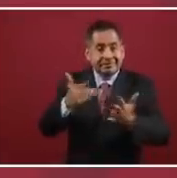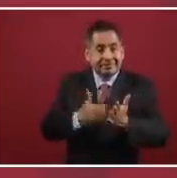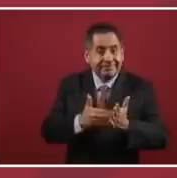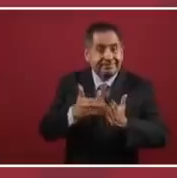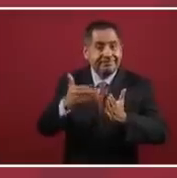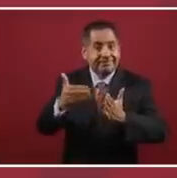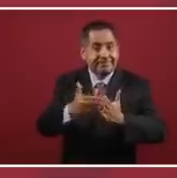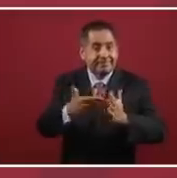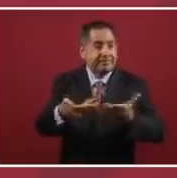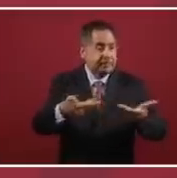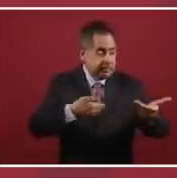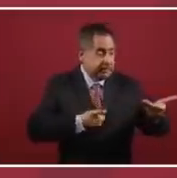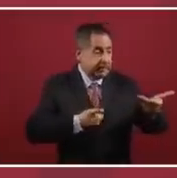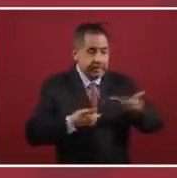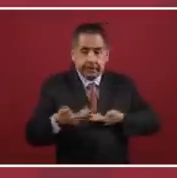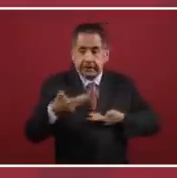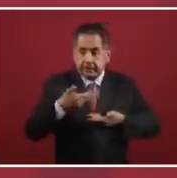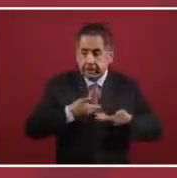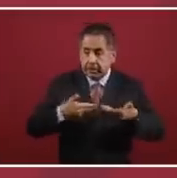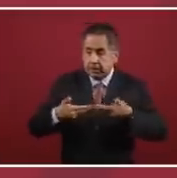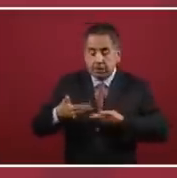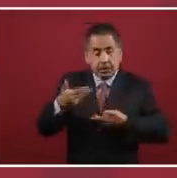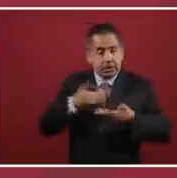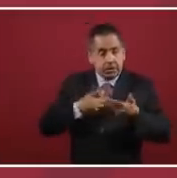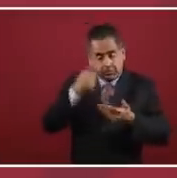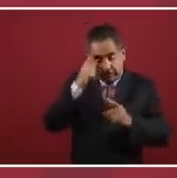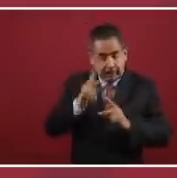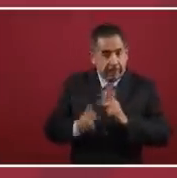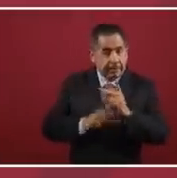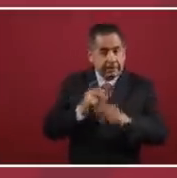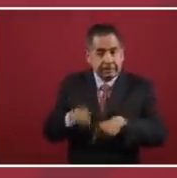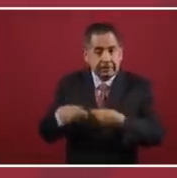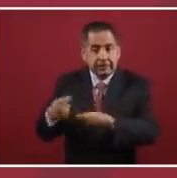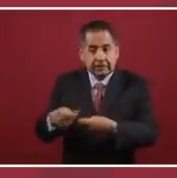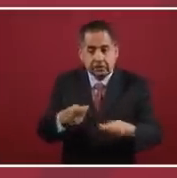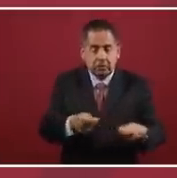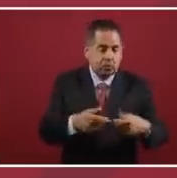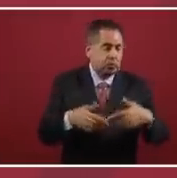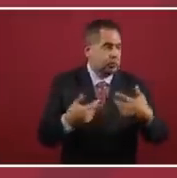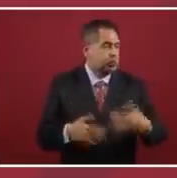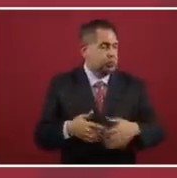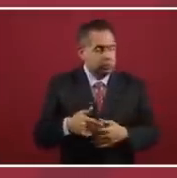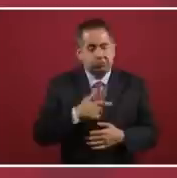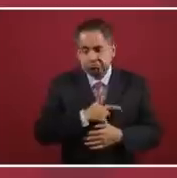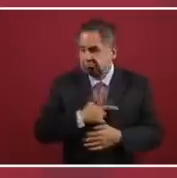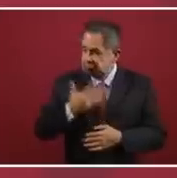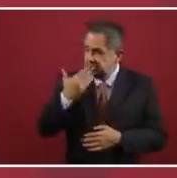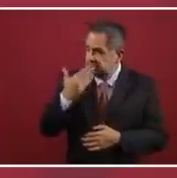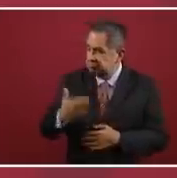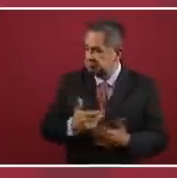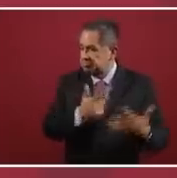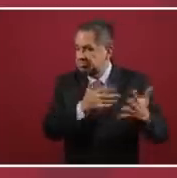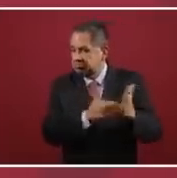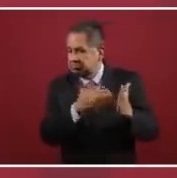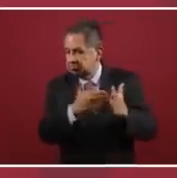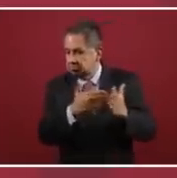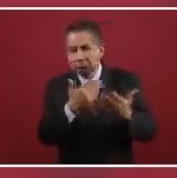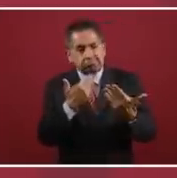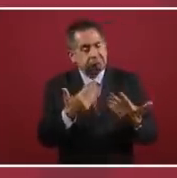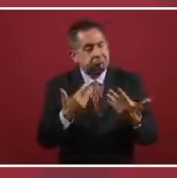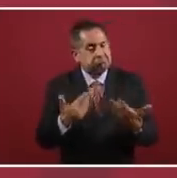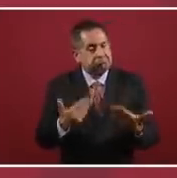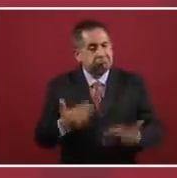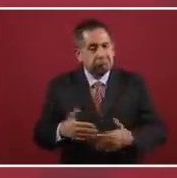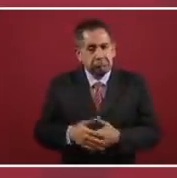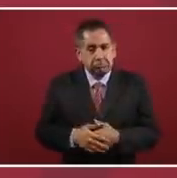Graciela, para estos créditos, cosa que me dio mucho gusto, porque la gente